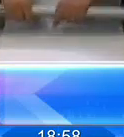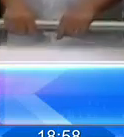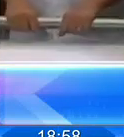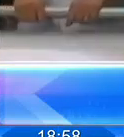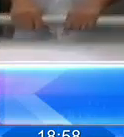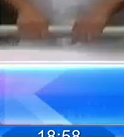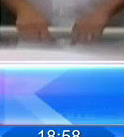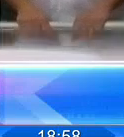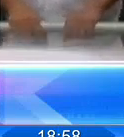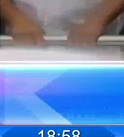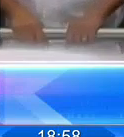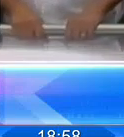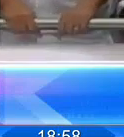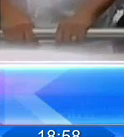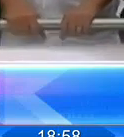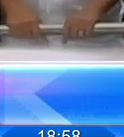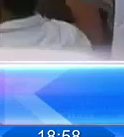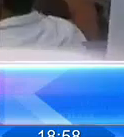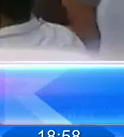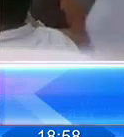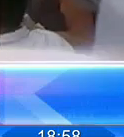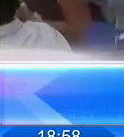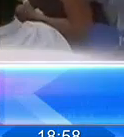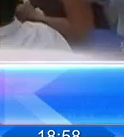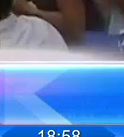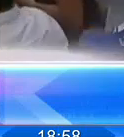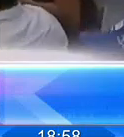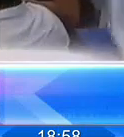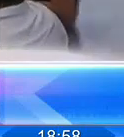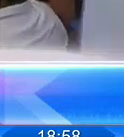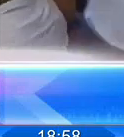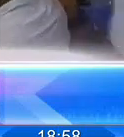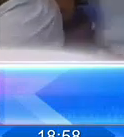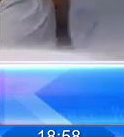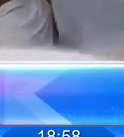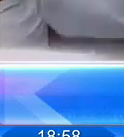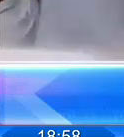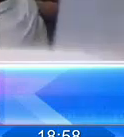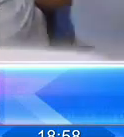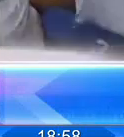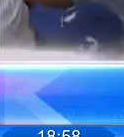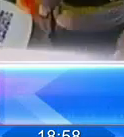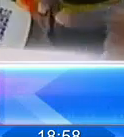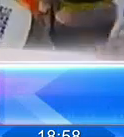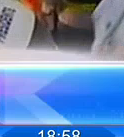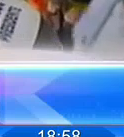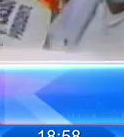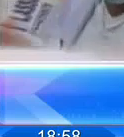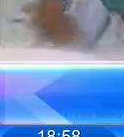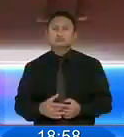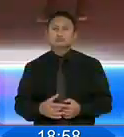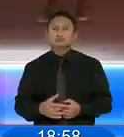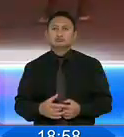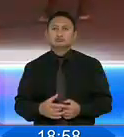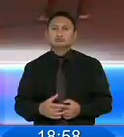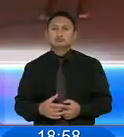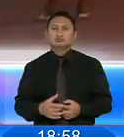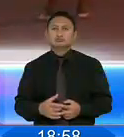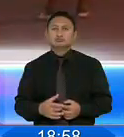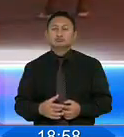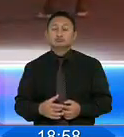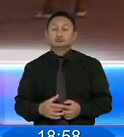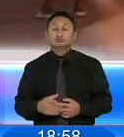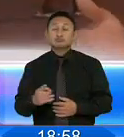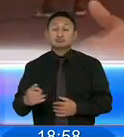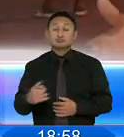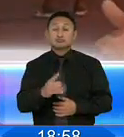siguen y también se salen a sus balcones, a sus ventanas, a saludar al aspirante a la presidencia de la República y también en